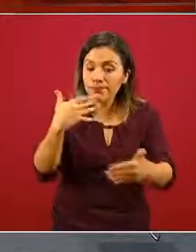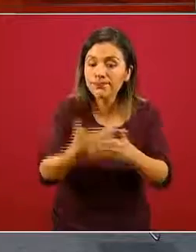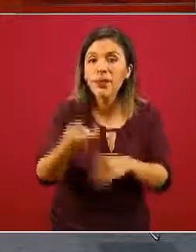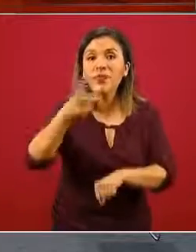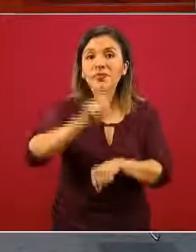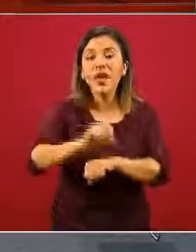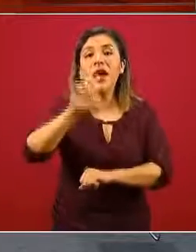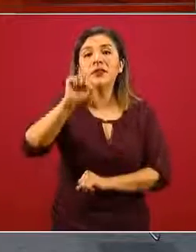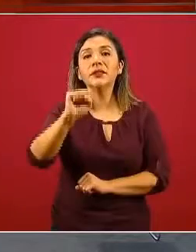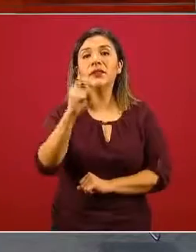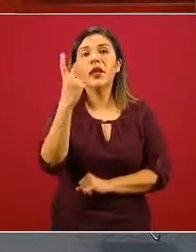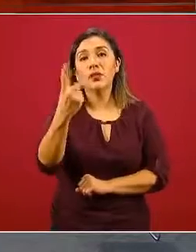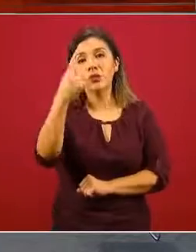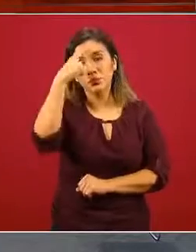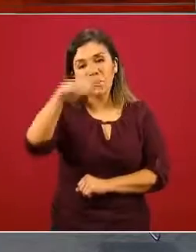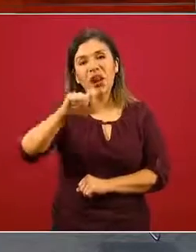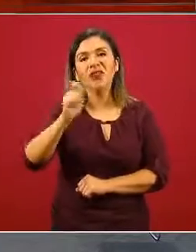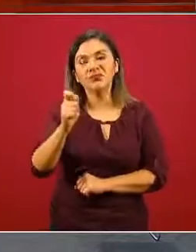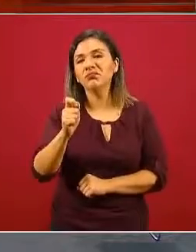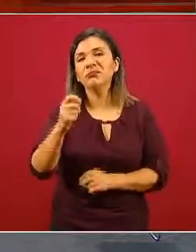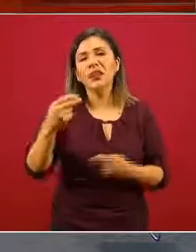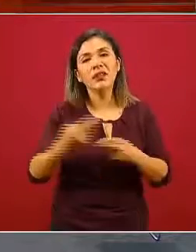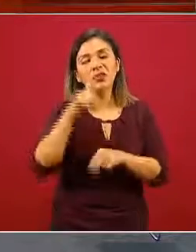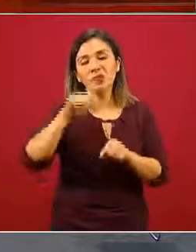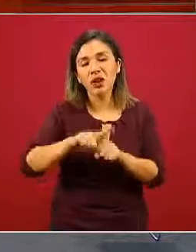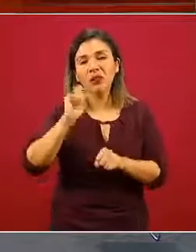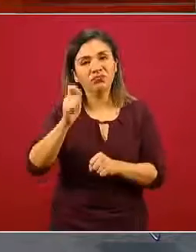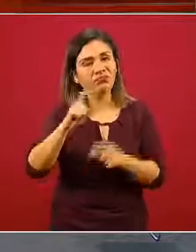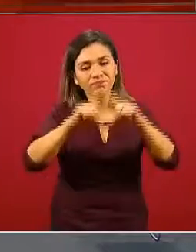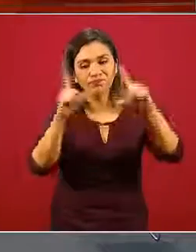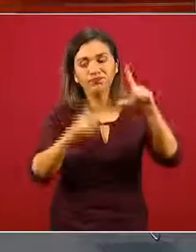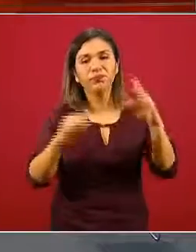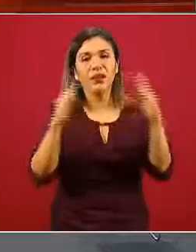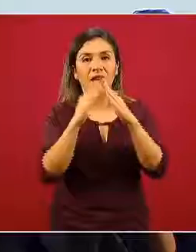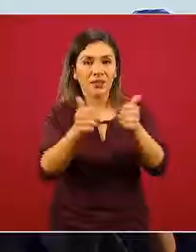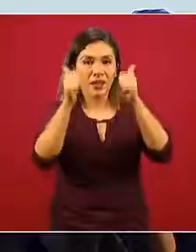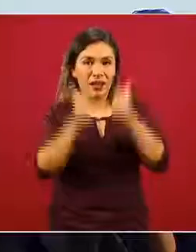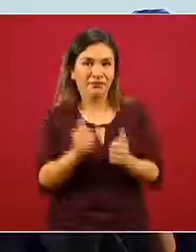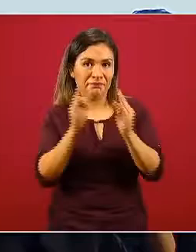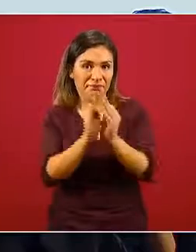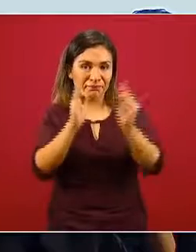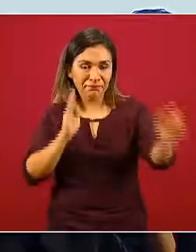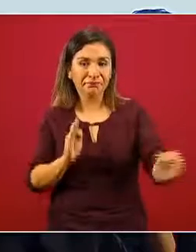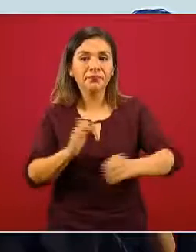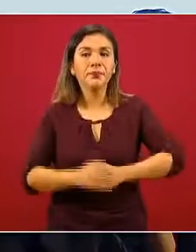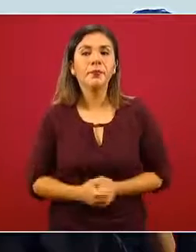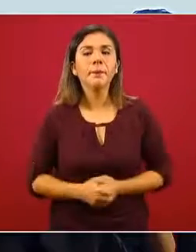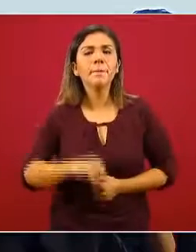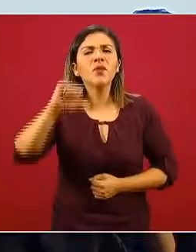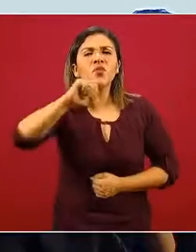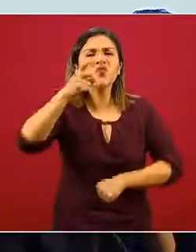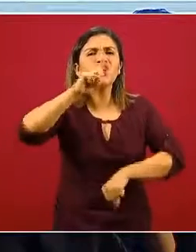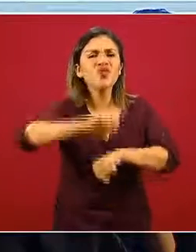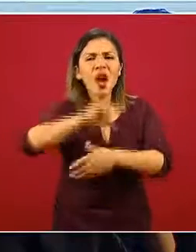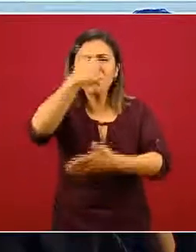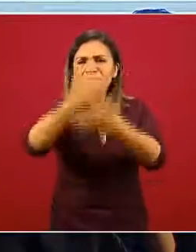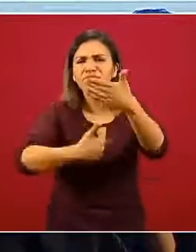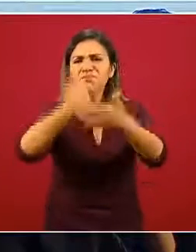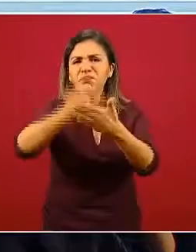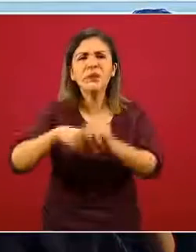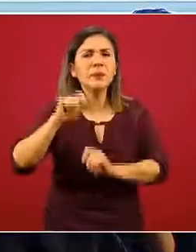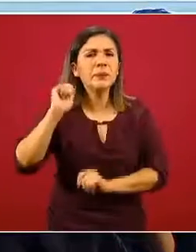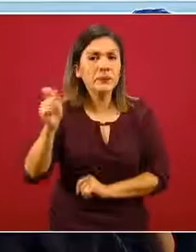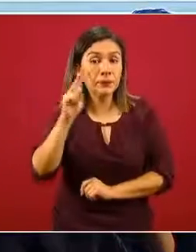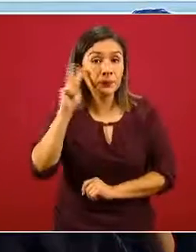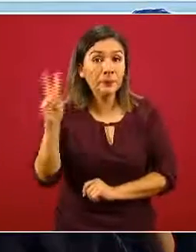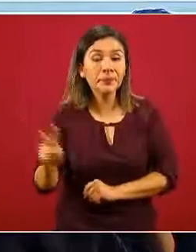día número 62 de nuestra Jornada Nacional de Sana Distancia. Vamos a ver cómo están las cifras para este día. En la siguiente